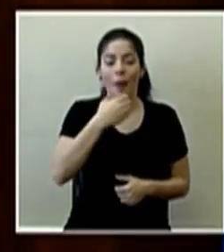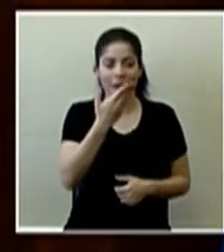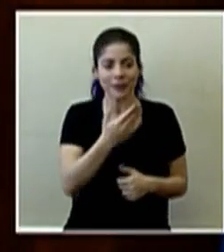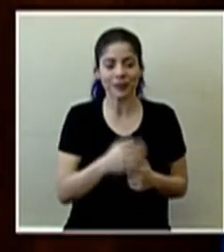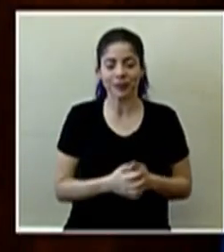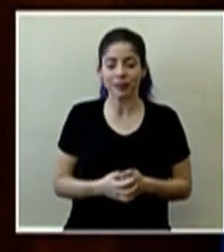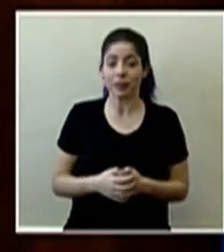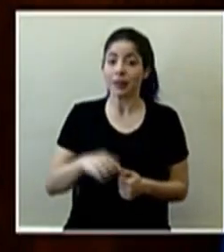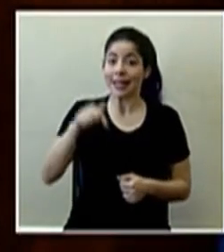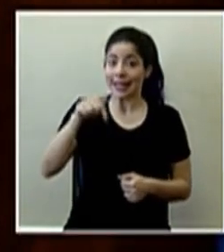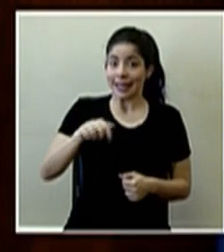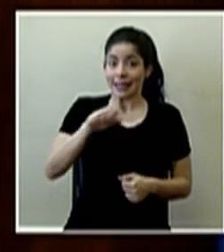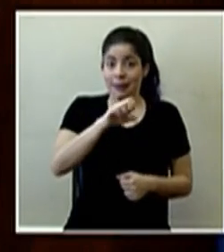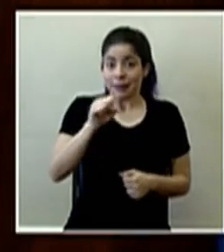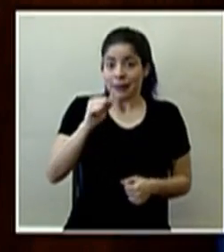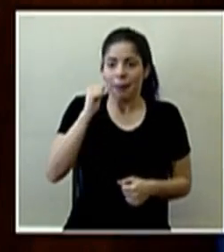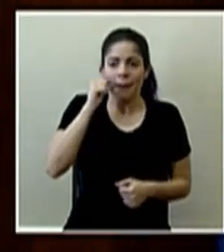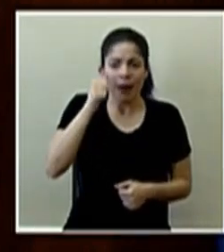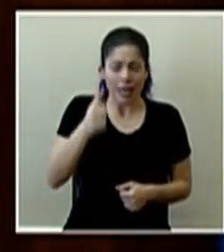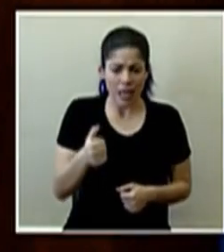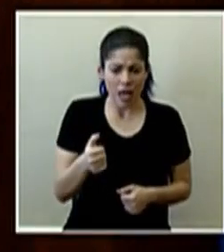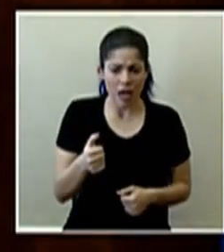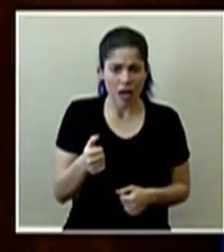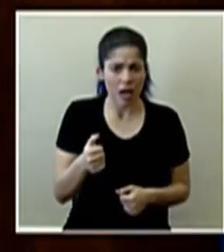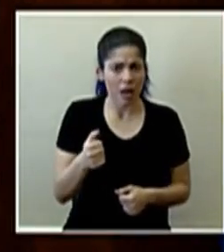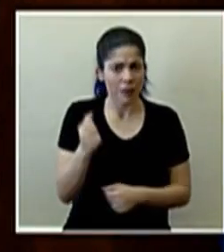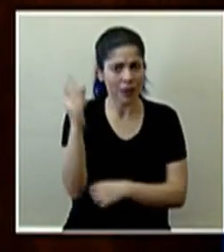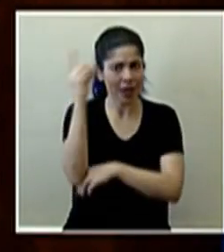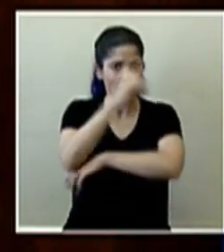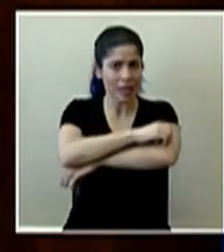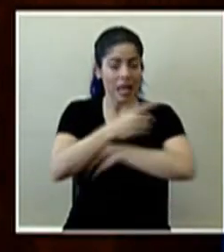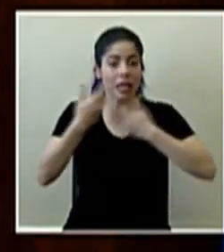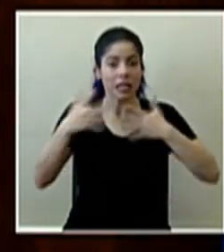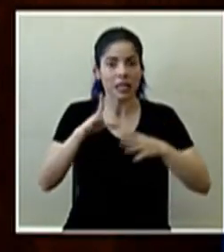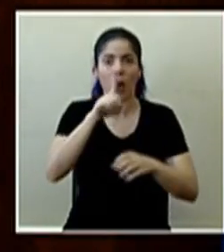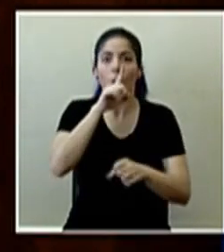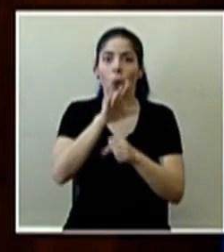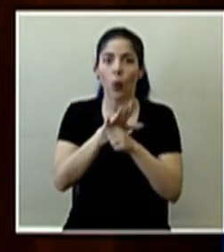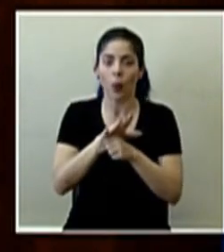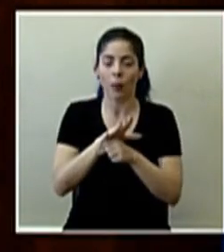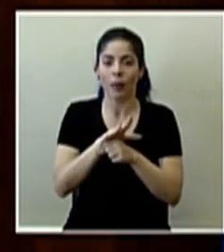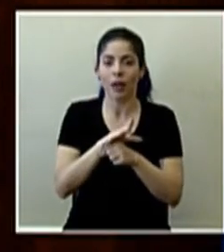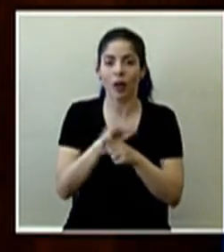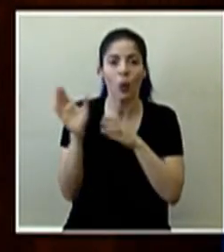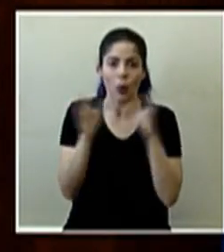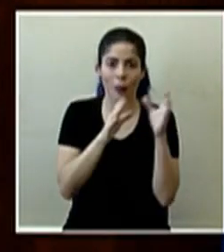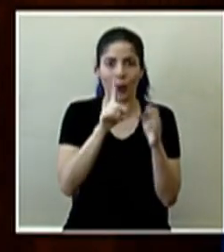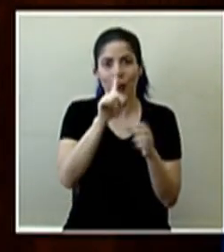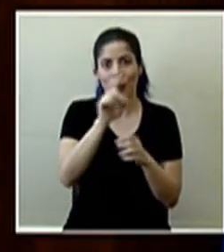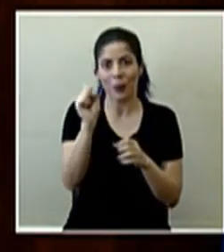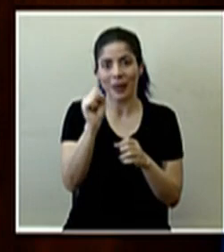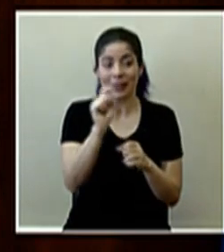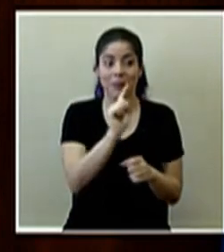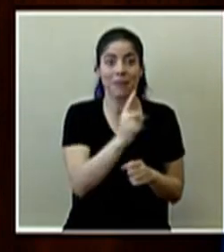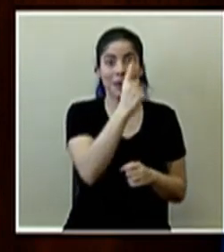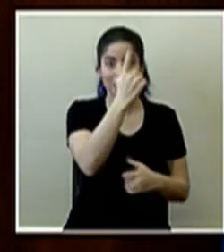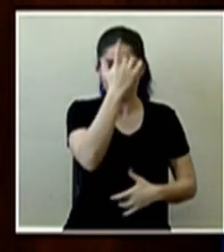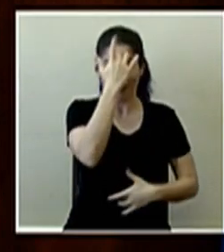Durante este mes, mañana es el día que cumplimos un mes completo desde el primer